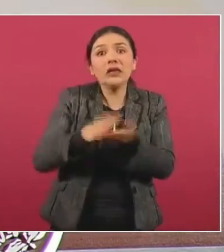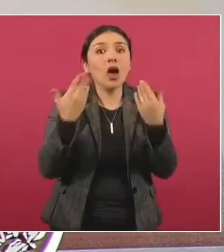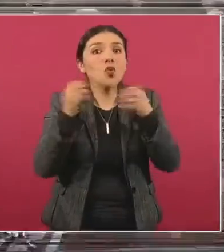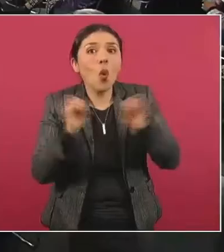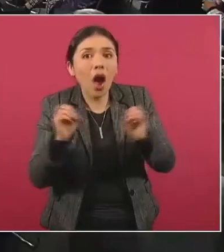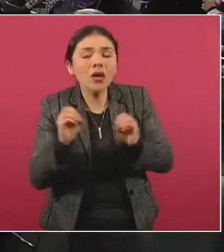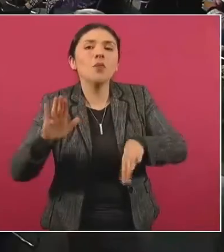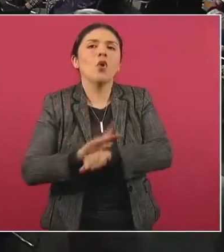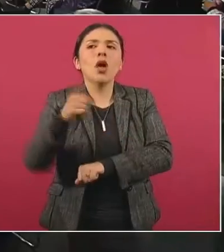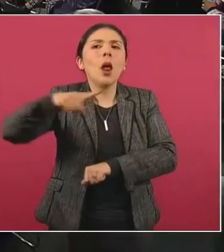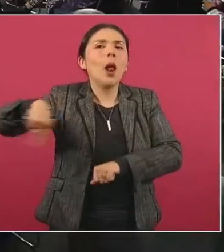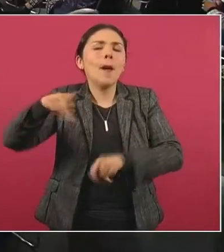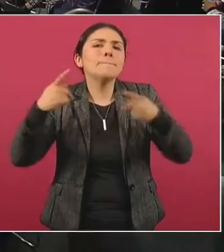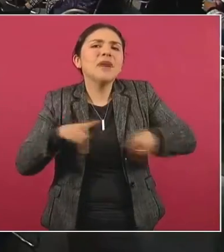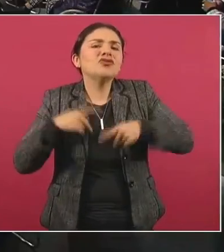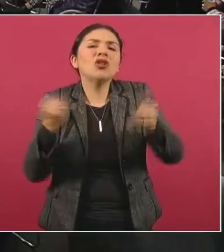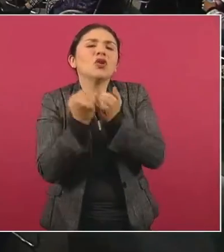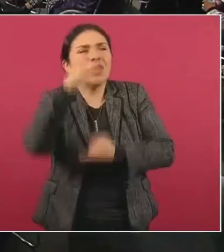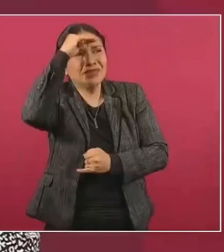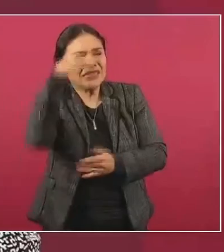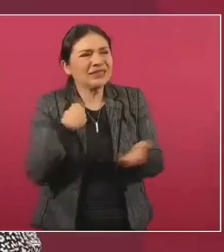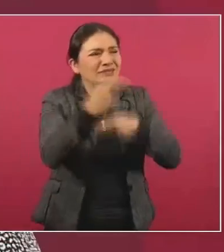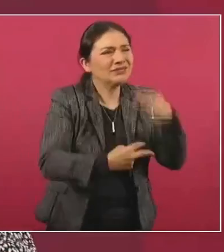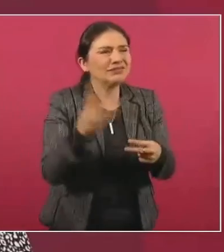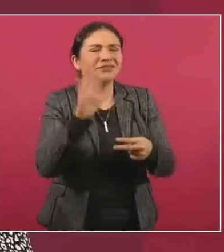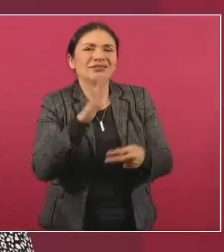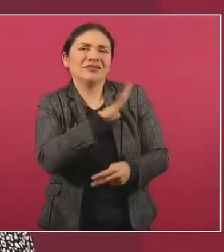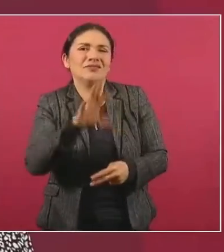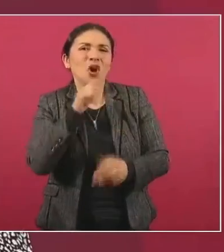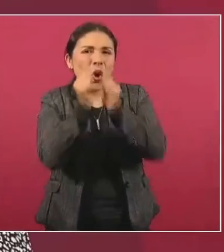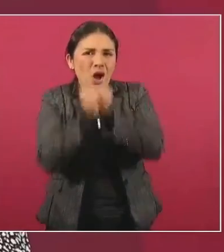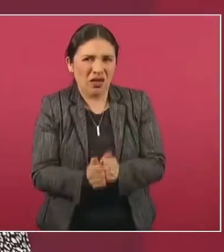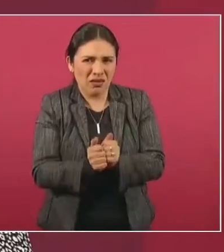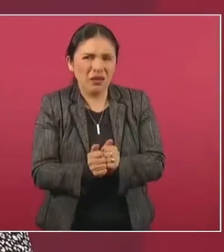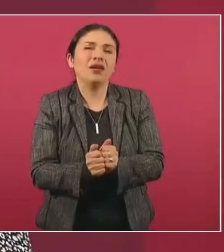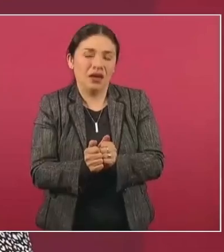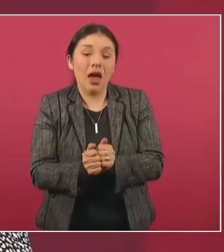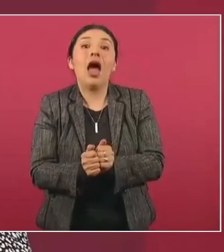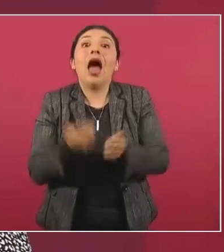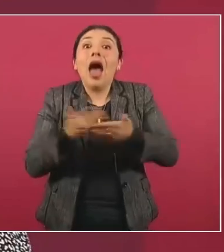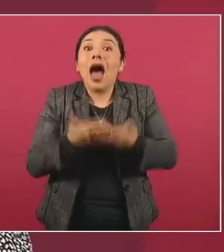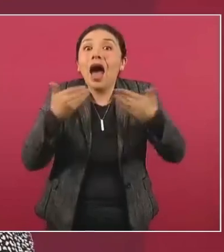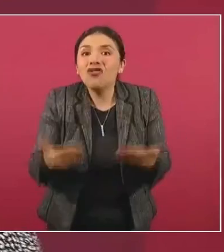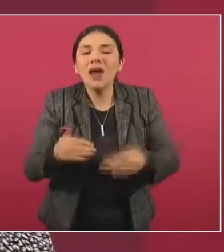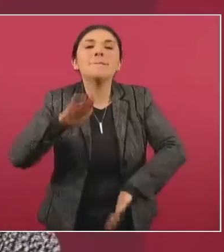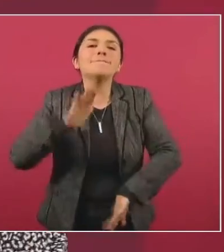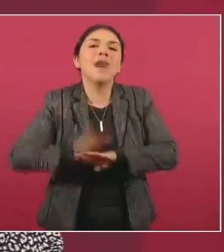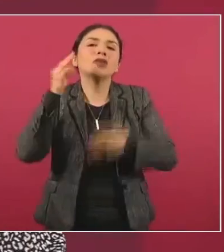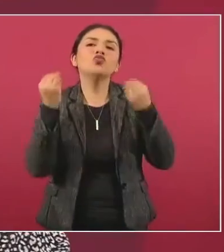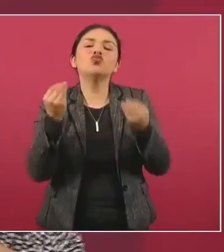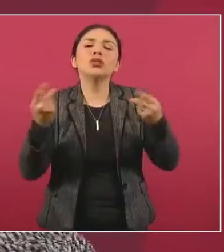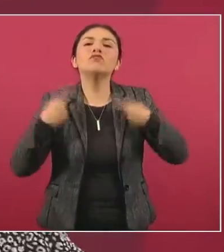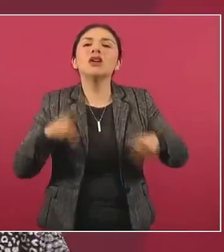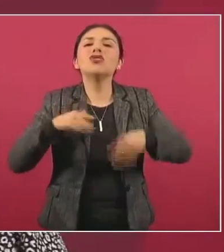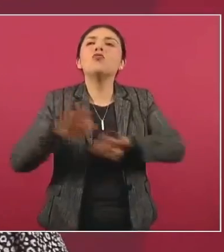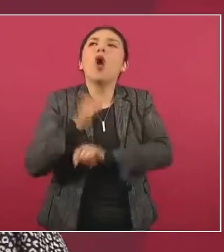gente también decidió permanecer en sus casas. Entonces, ahorita viene una sobredemanda por toda la gente que